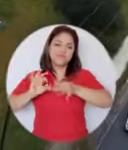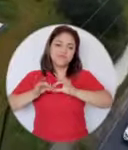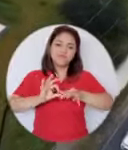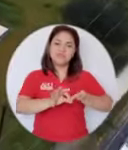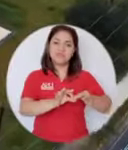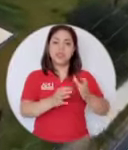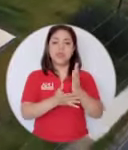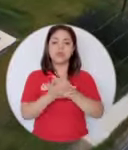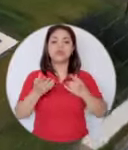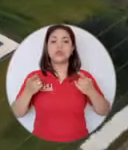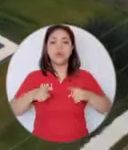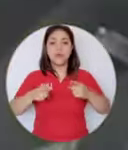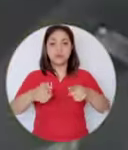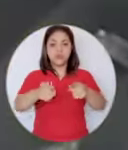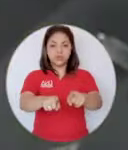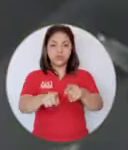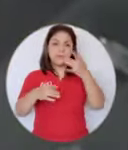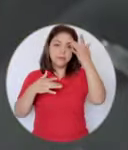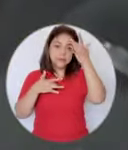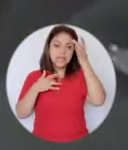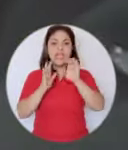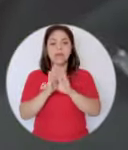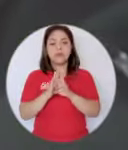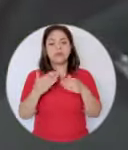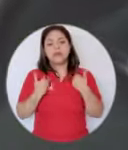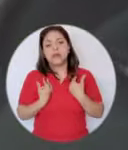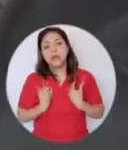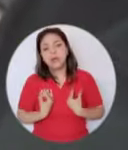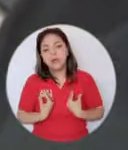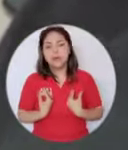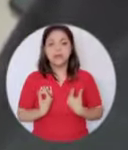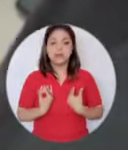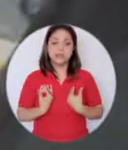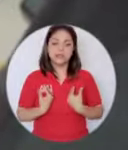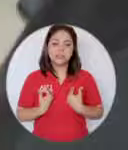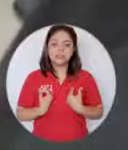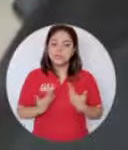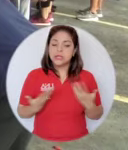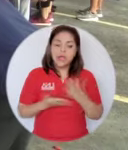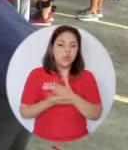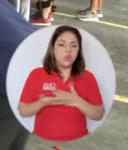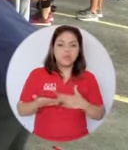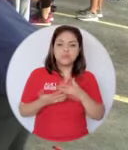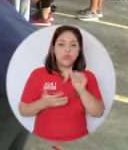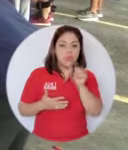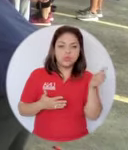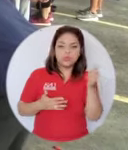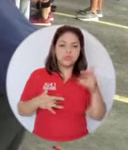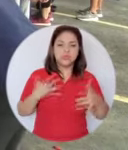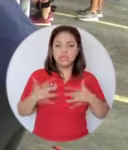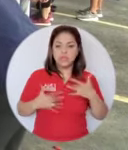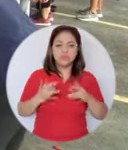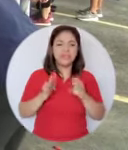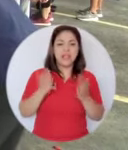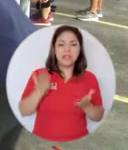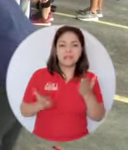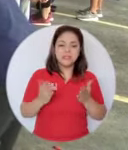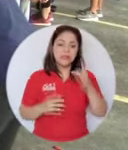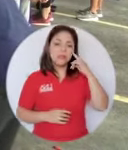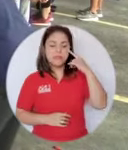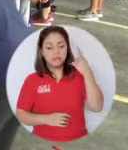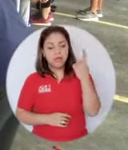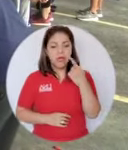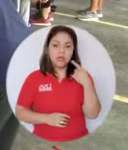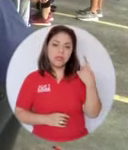eso va a venir una cadena de ciertas complicaciones al paciente como fatiga, claudicación y algún otro tipo de